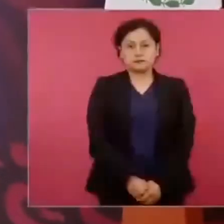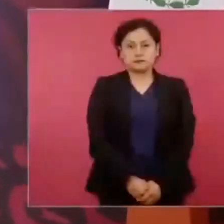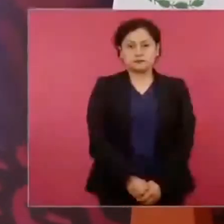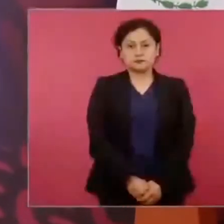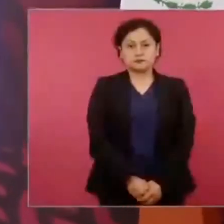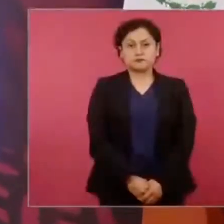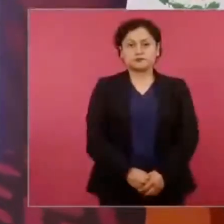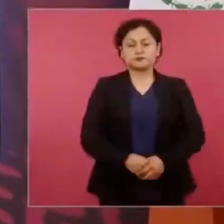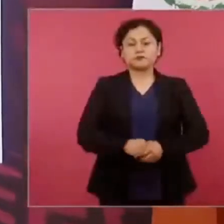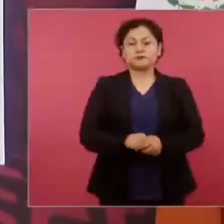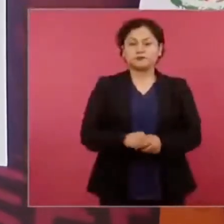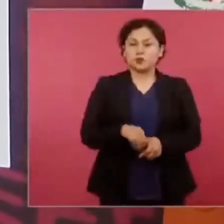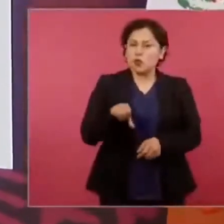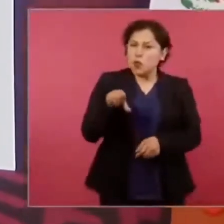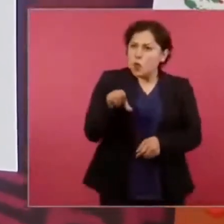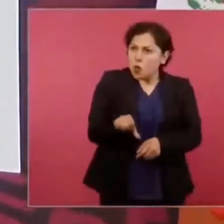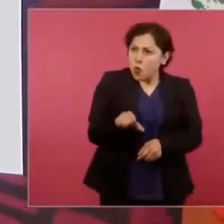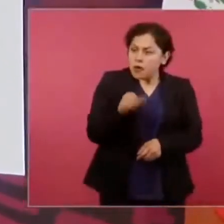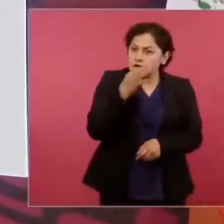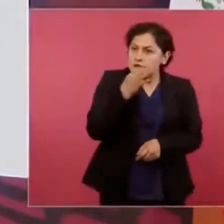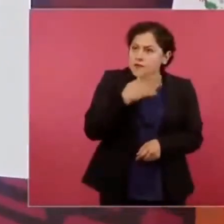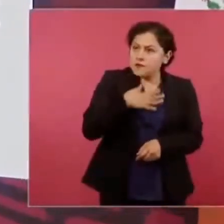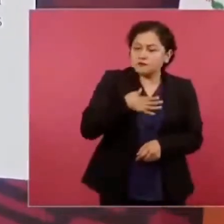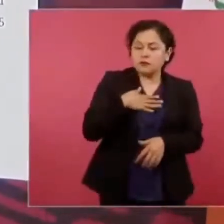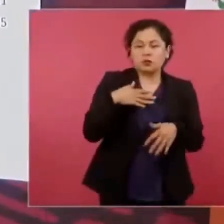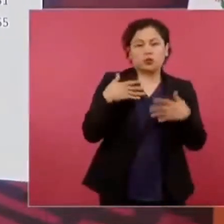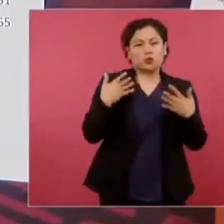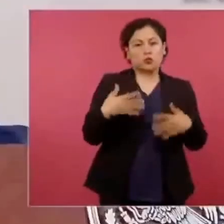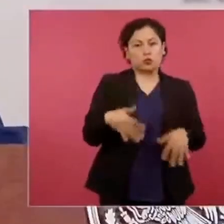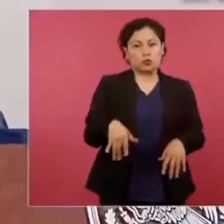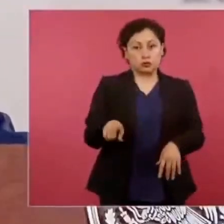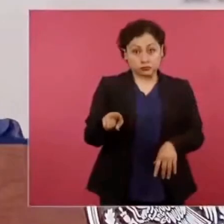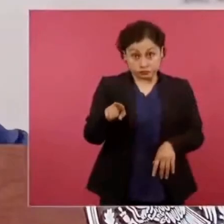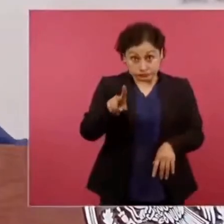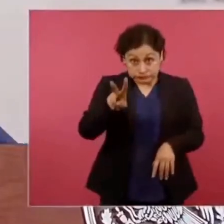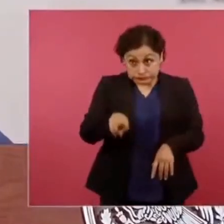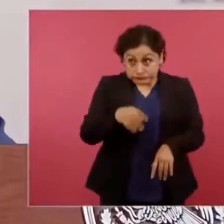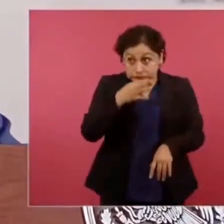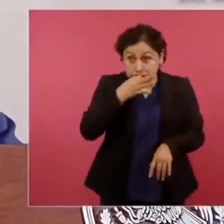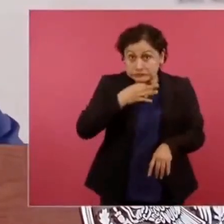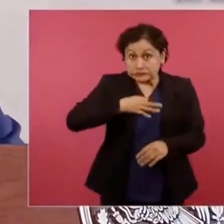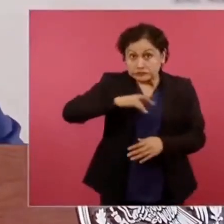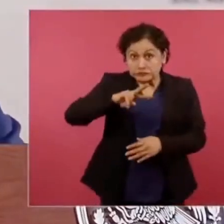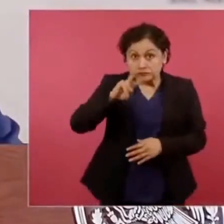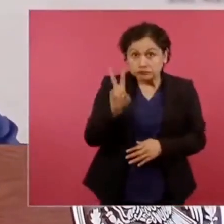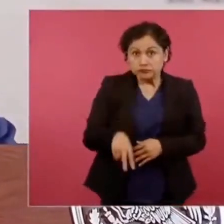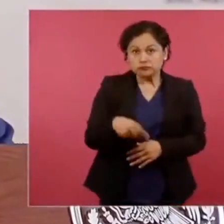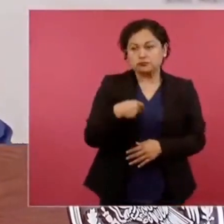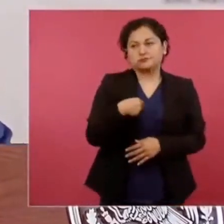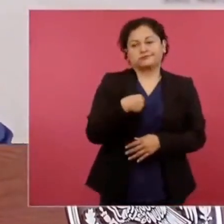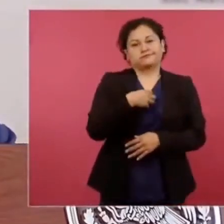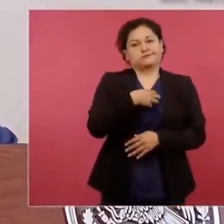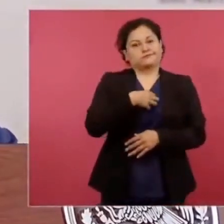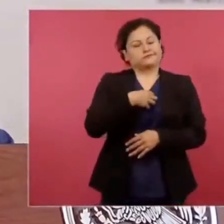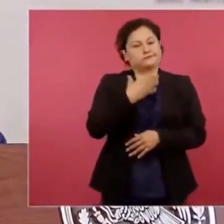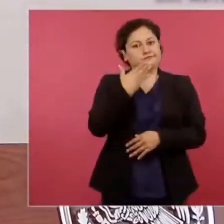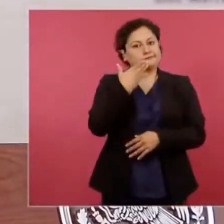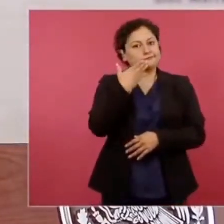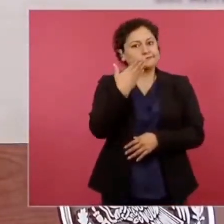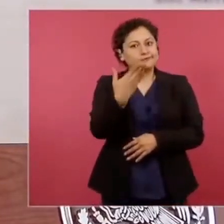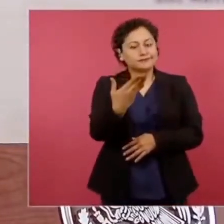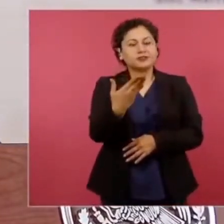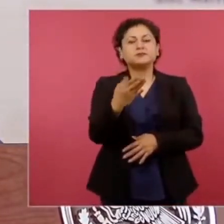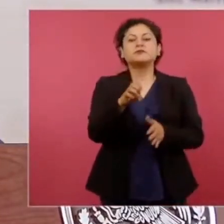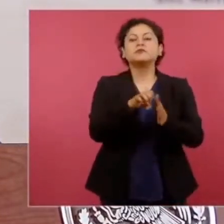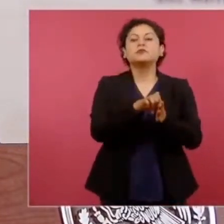que celebro, de ser cierta, de que están levantando la